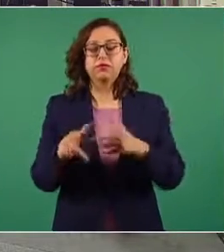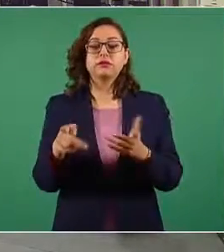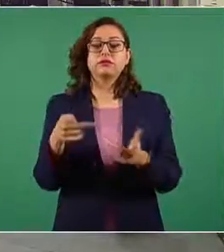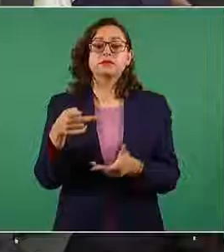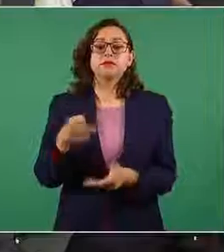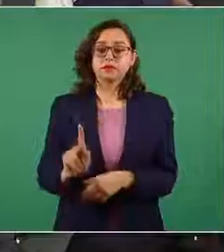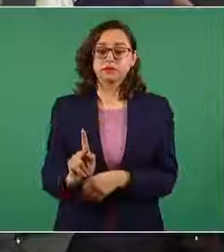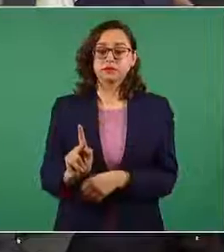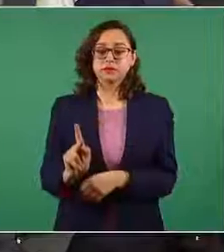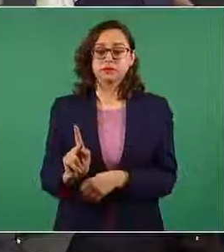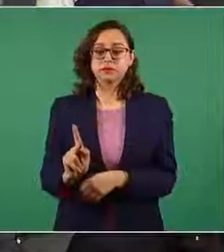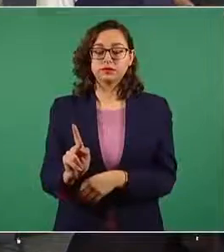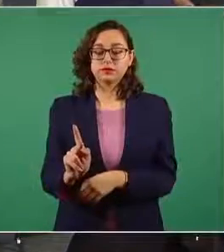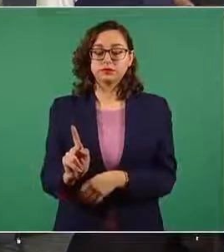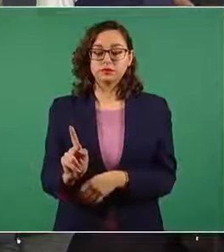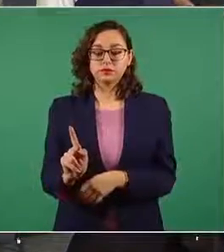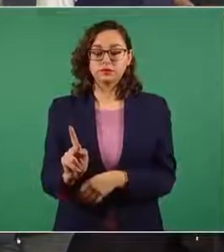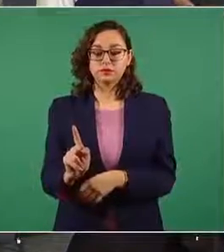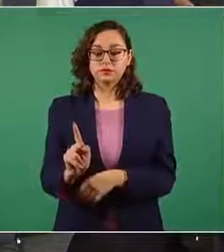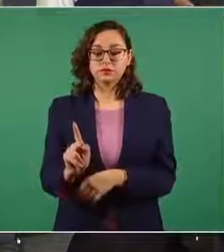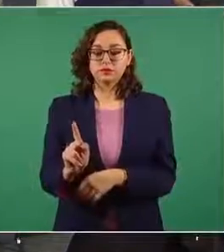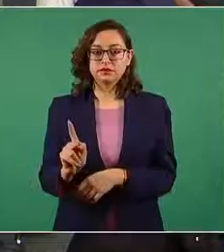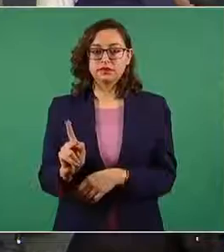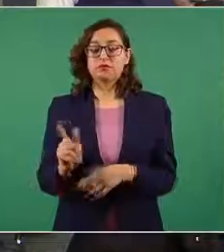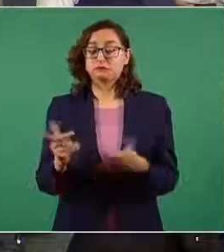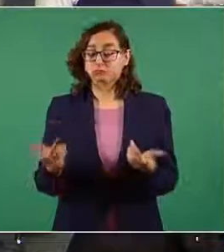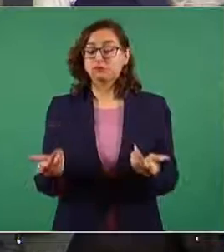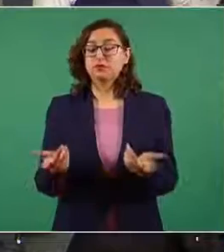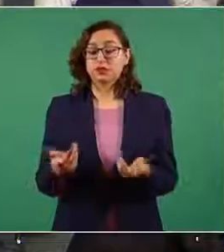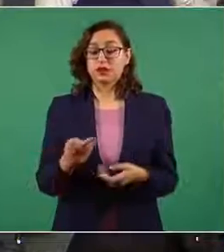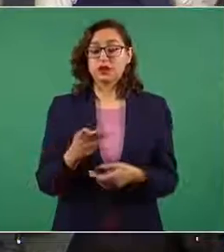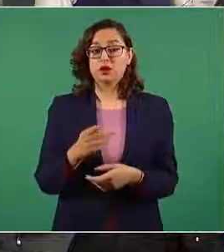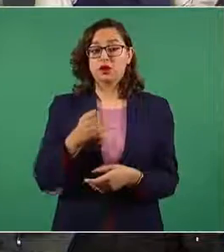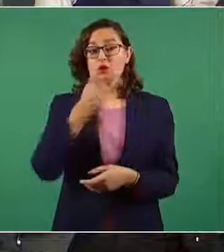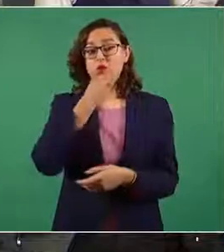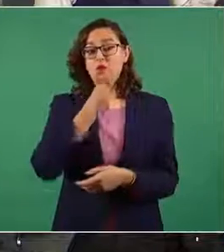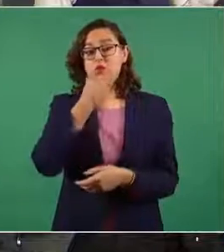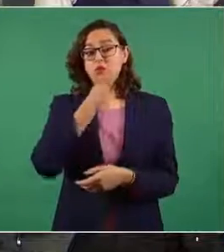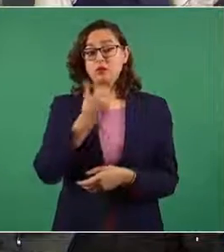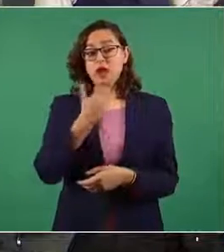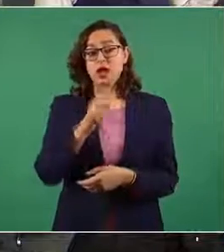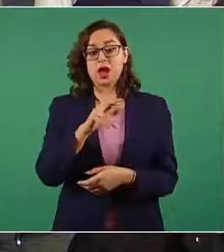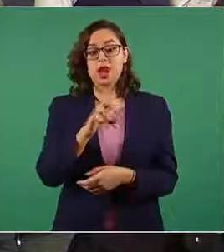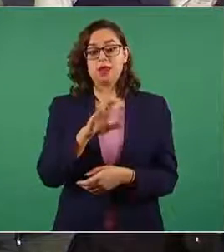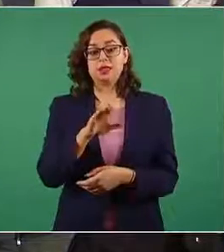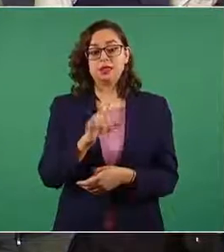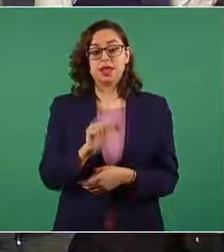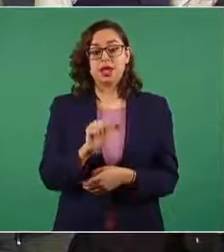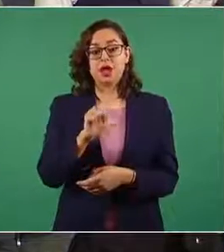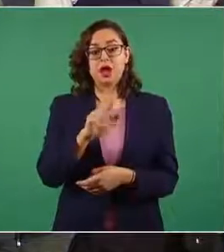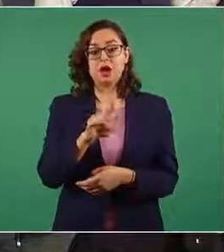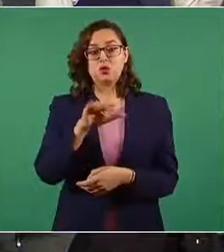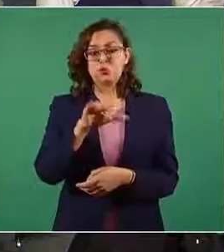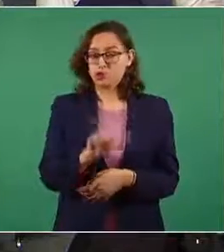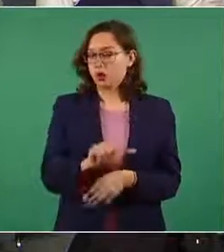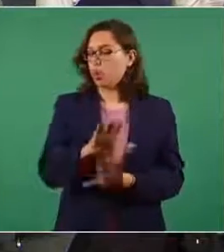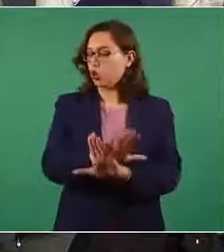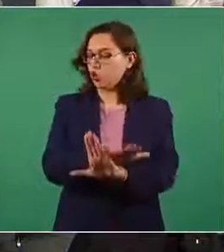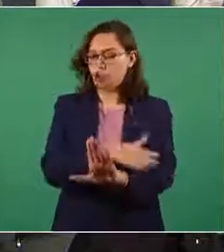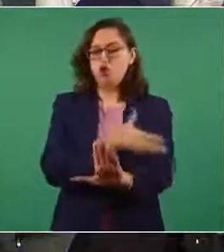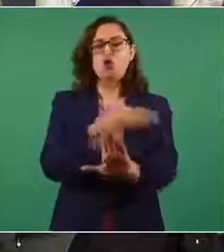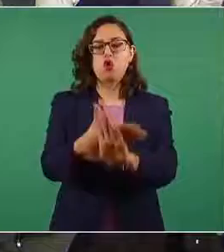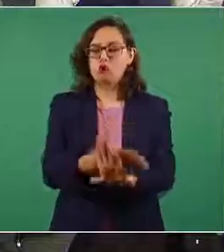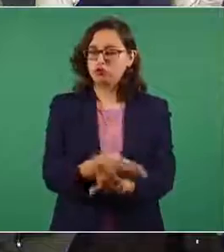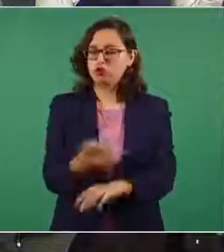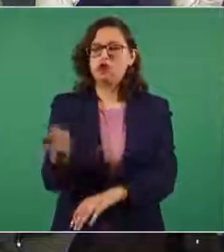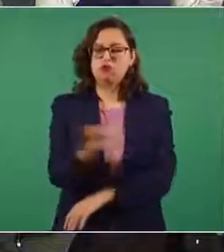embargo llegó prácticamente la mano hasta allá de García Luna, está señalado por ellos, de Genaro